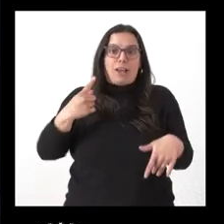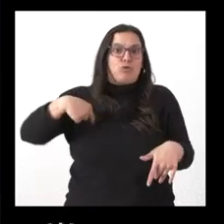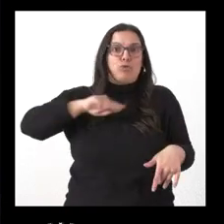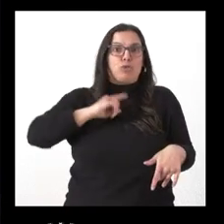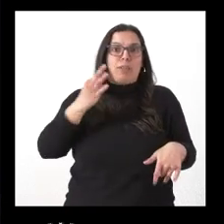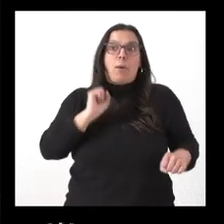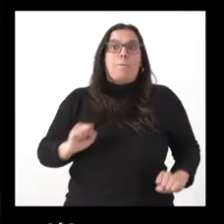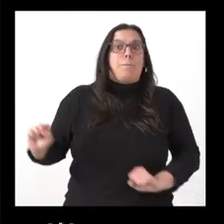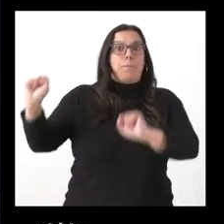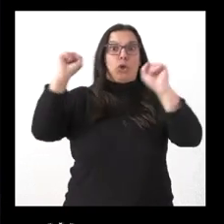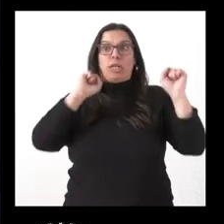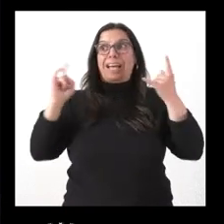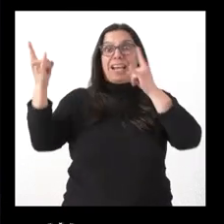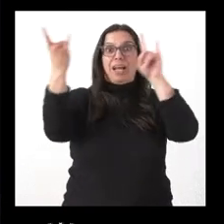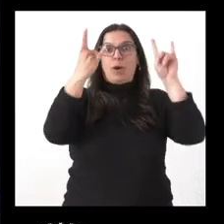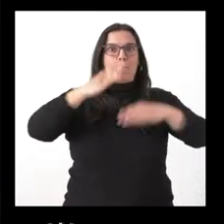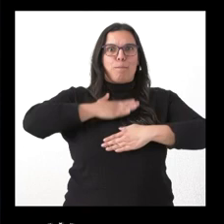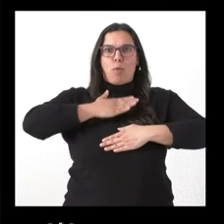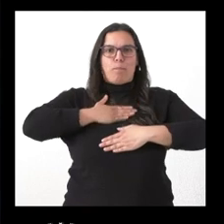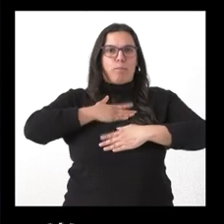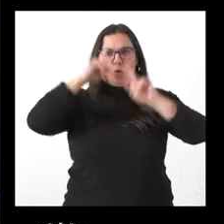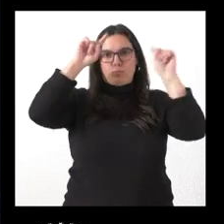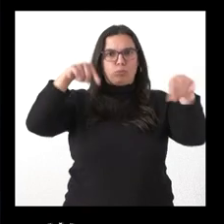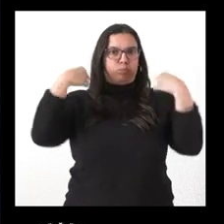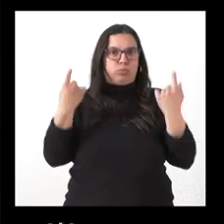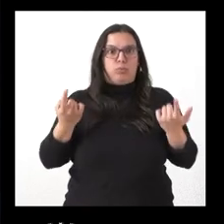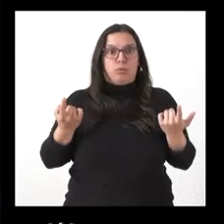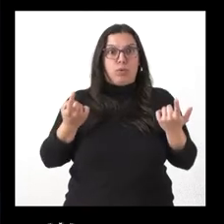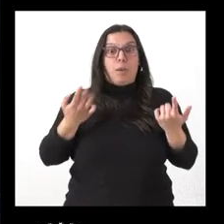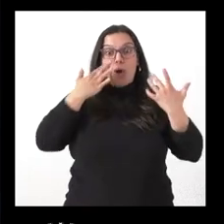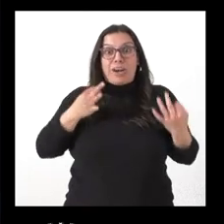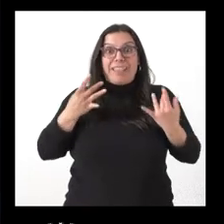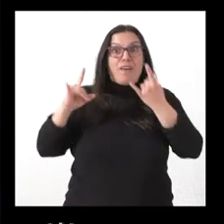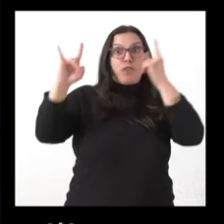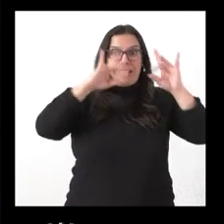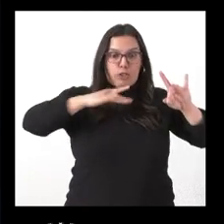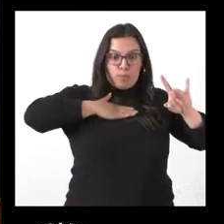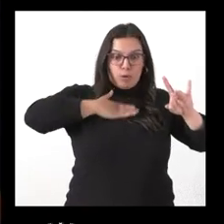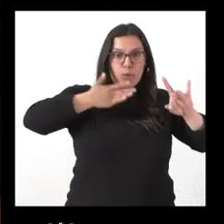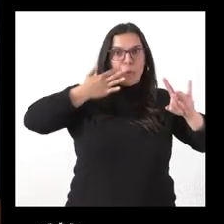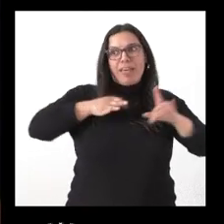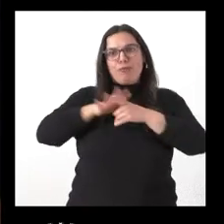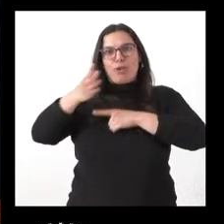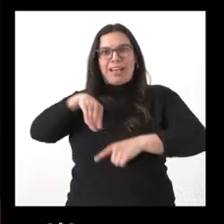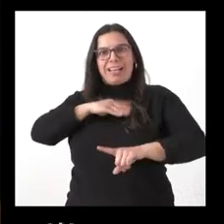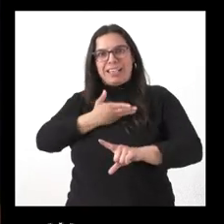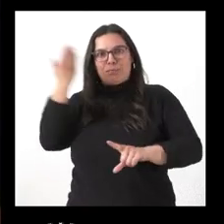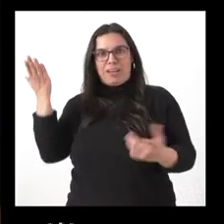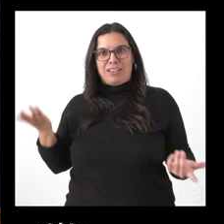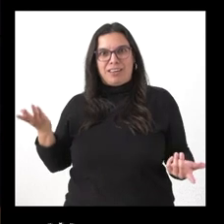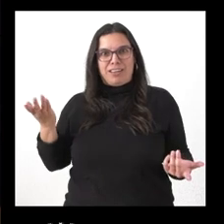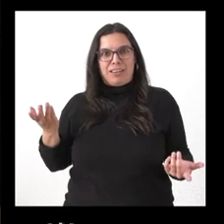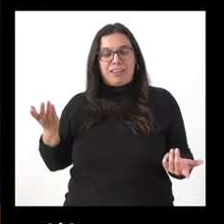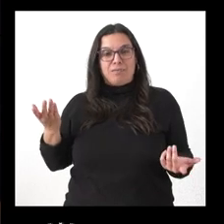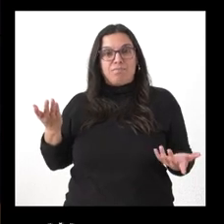proteger nuestras masas forestales que es proteger las masas forestales del conjunto de España y lo hacemos en un porcentaje del 19% de toda la nacional y